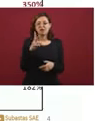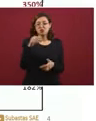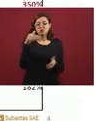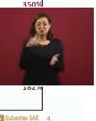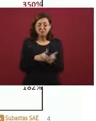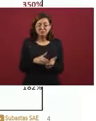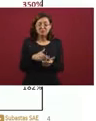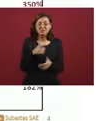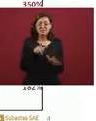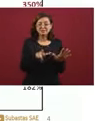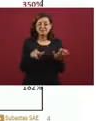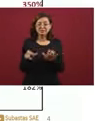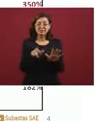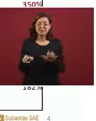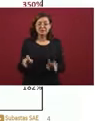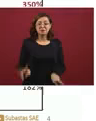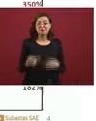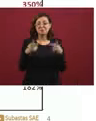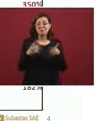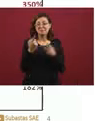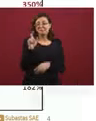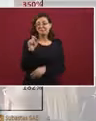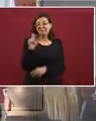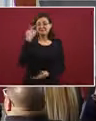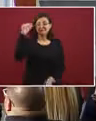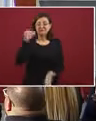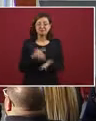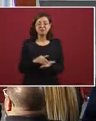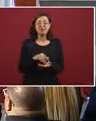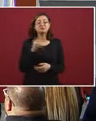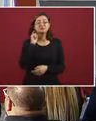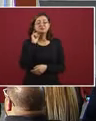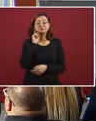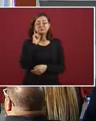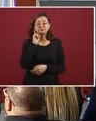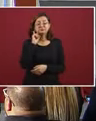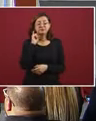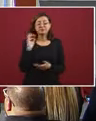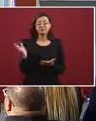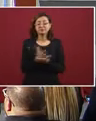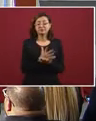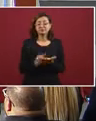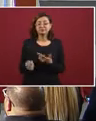2.900 pesos, se vendió en 20 mil pesos. El sobreprecio, y lo pueden ver, fue del